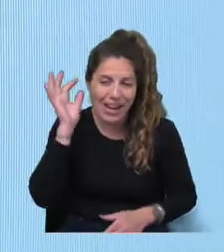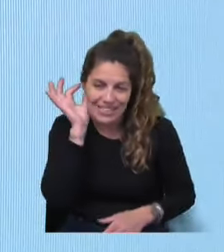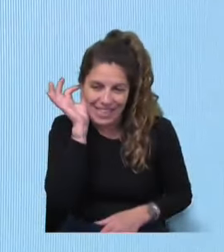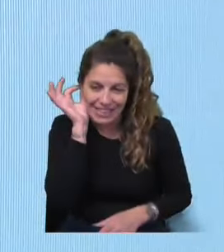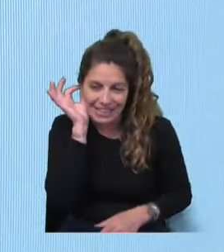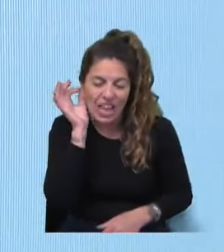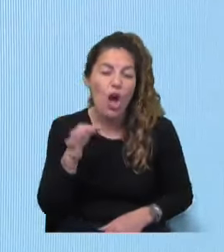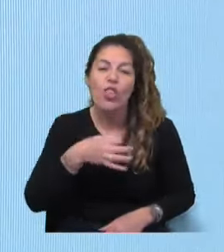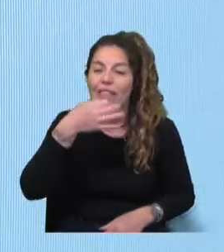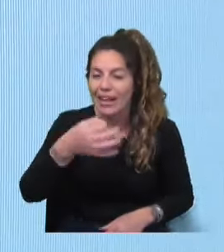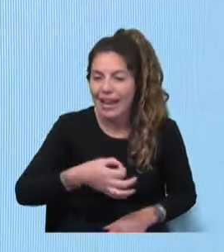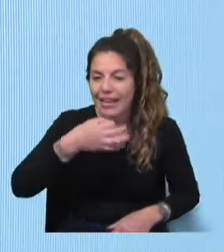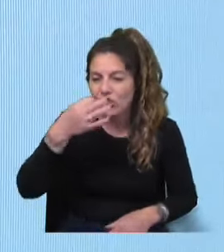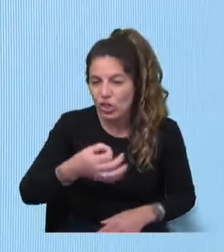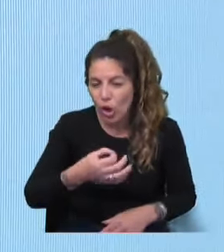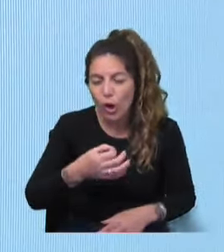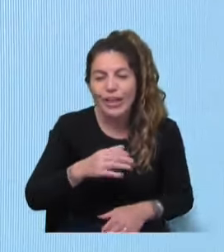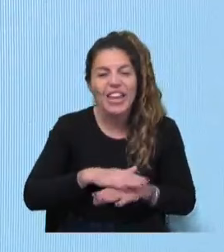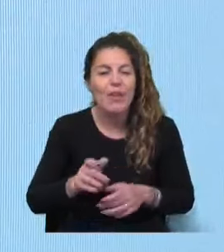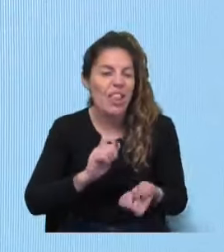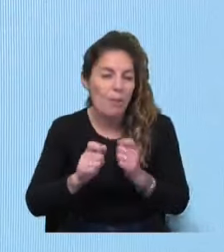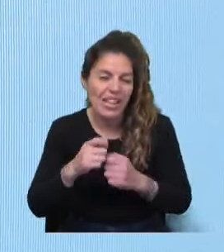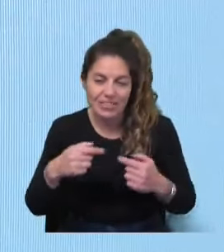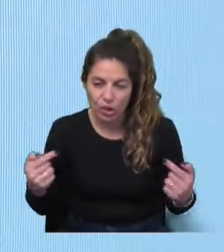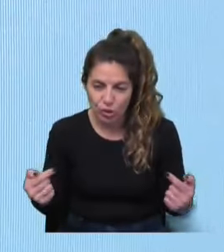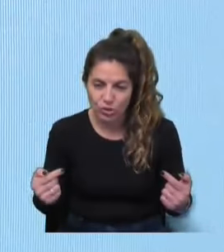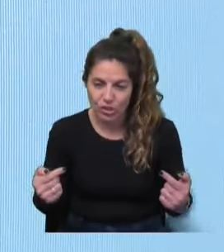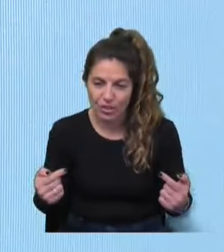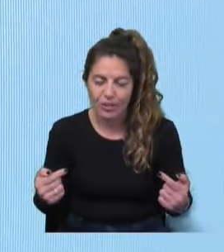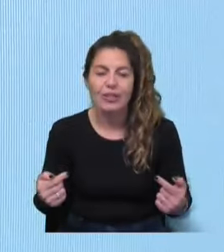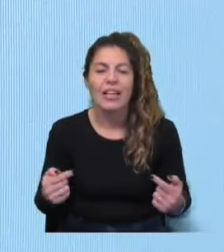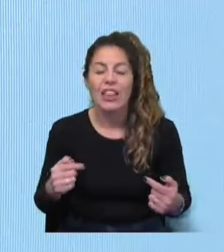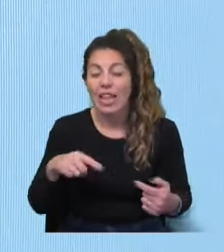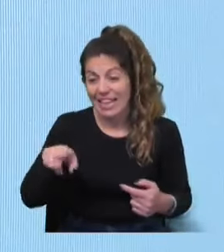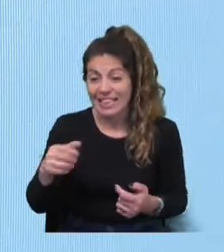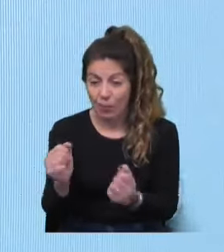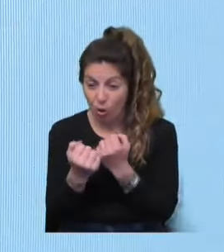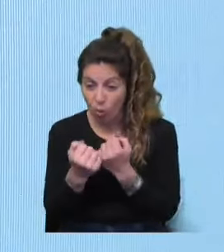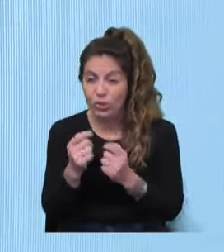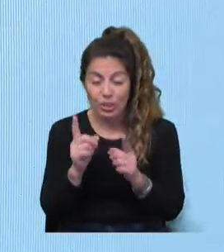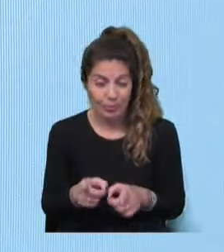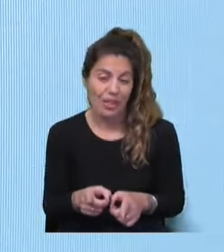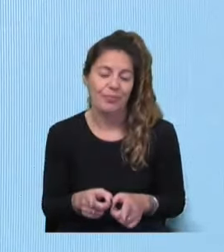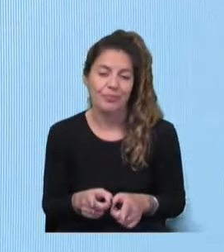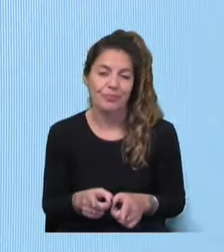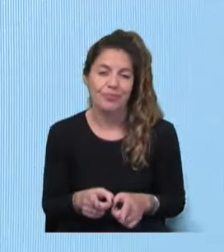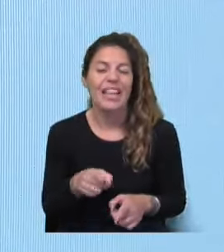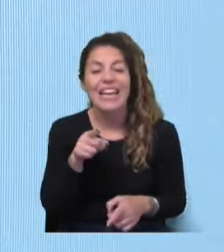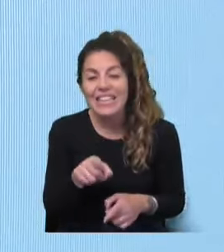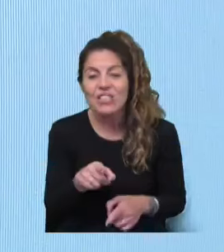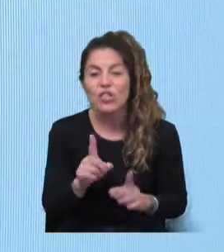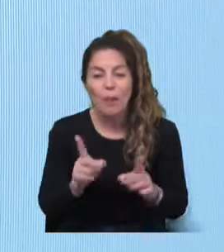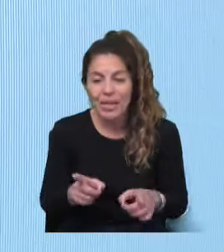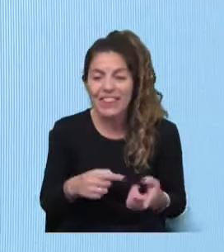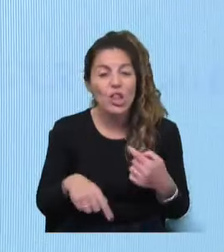Con declaraciones, bueno, a nivel de prensa, etcétera, desde la clandestinidad de Marcet, por ejemplo. Y en este sentido, de